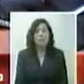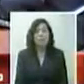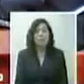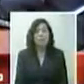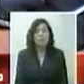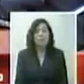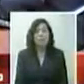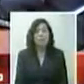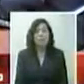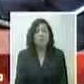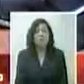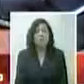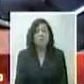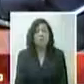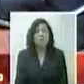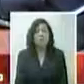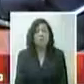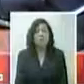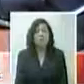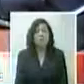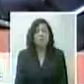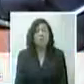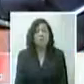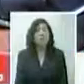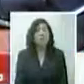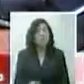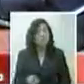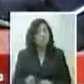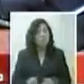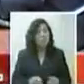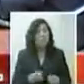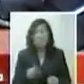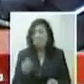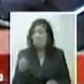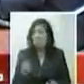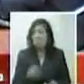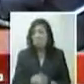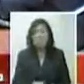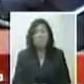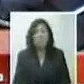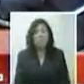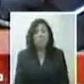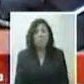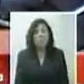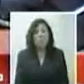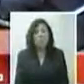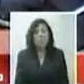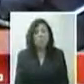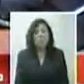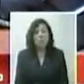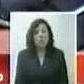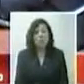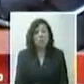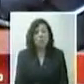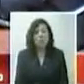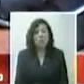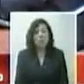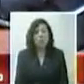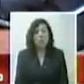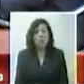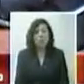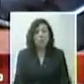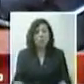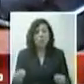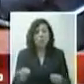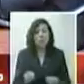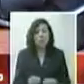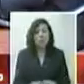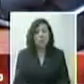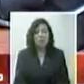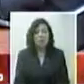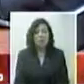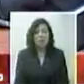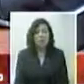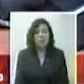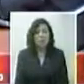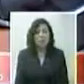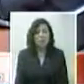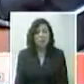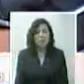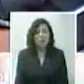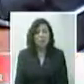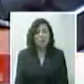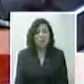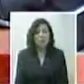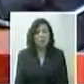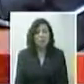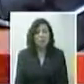de todas mujeres confeccionistas y muy hábiles y además super entusiasm má y tanto es así que hasta